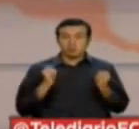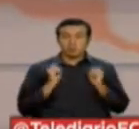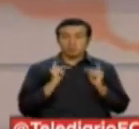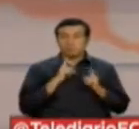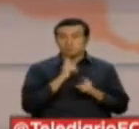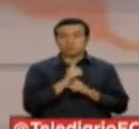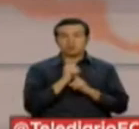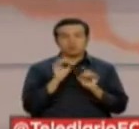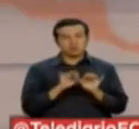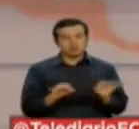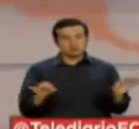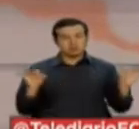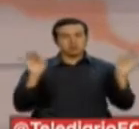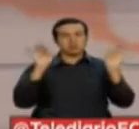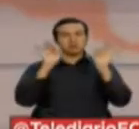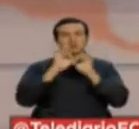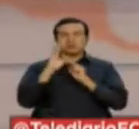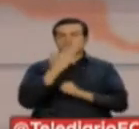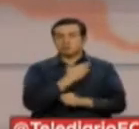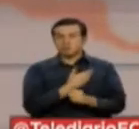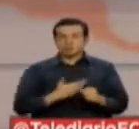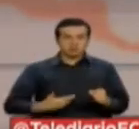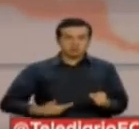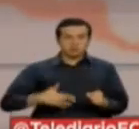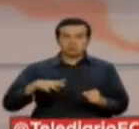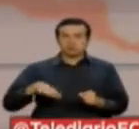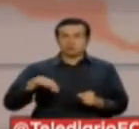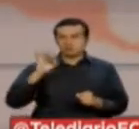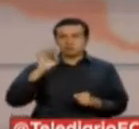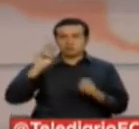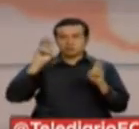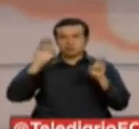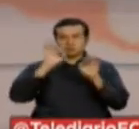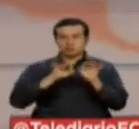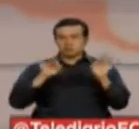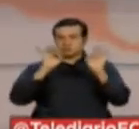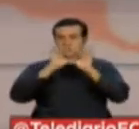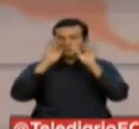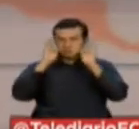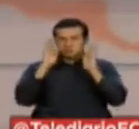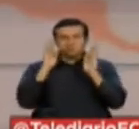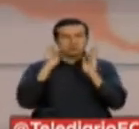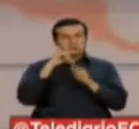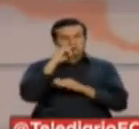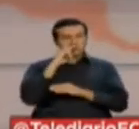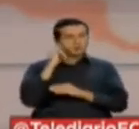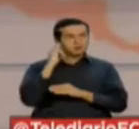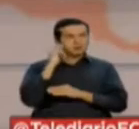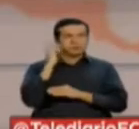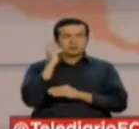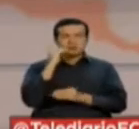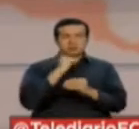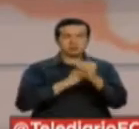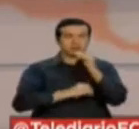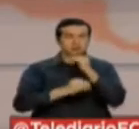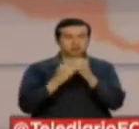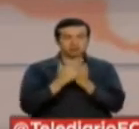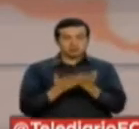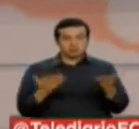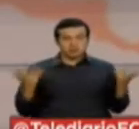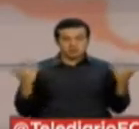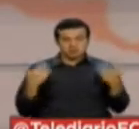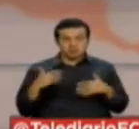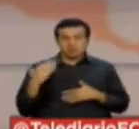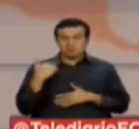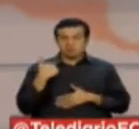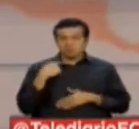oportunidad muy particular que el presidente ha elegido como un tema fundamental, que es la desnutrición crónica. Entonces, esta misión que